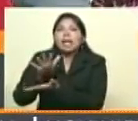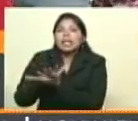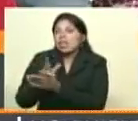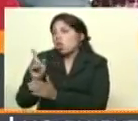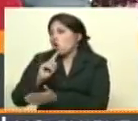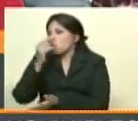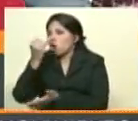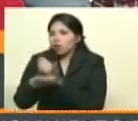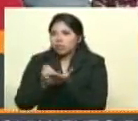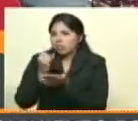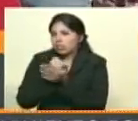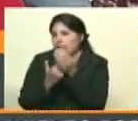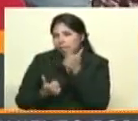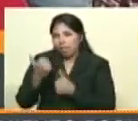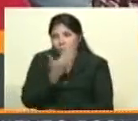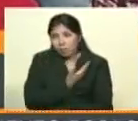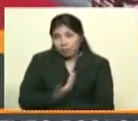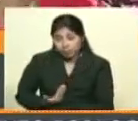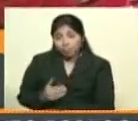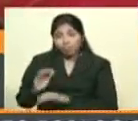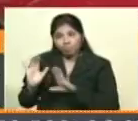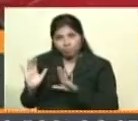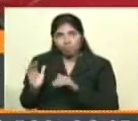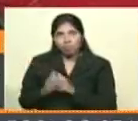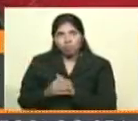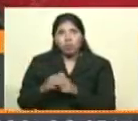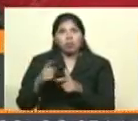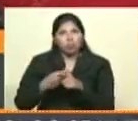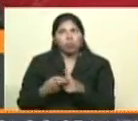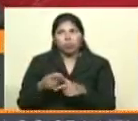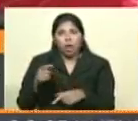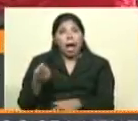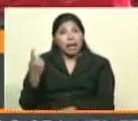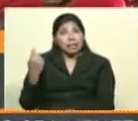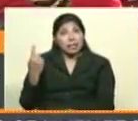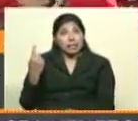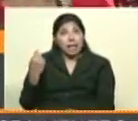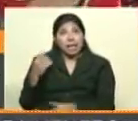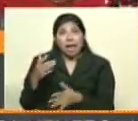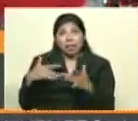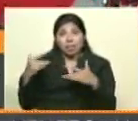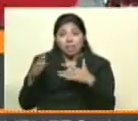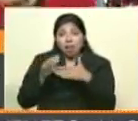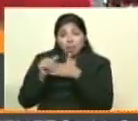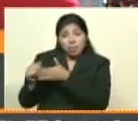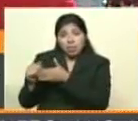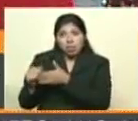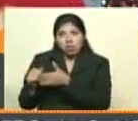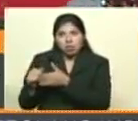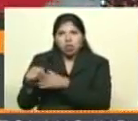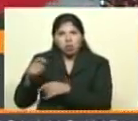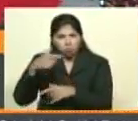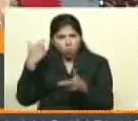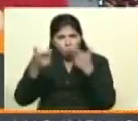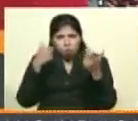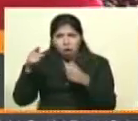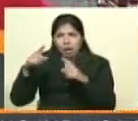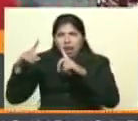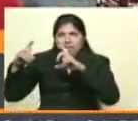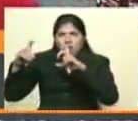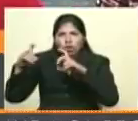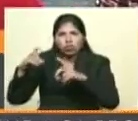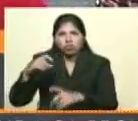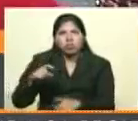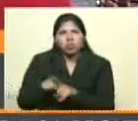compadre. Por eso era la cara de amargado ayer en el acto de la MUD. Busquen la foto de Ramos Alup, está amargado,